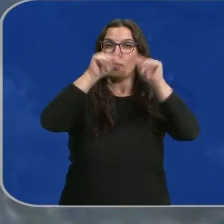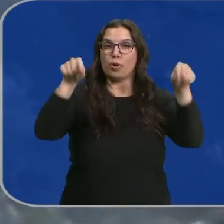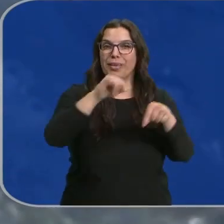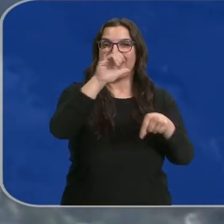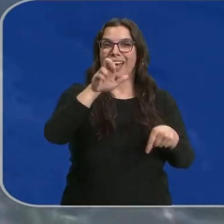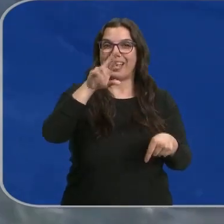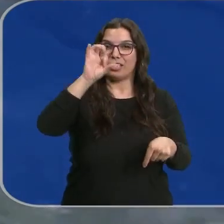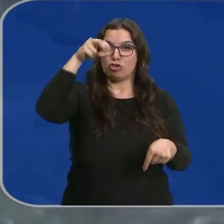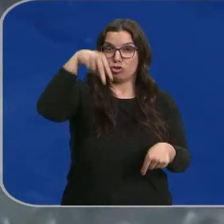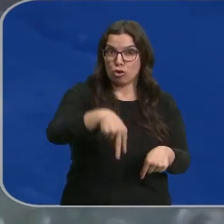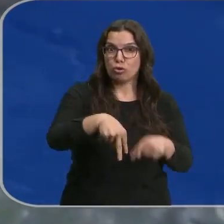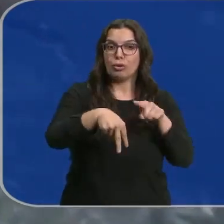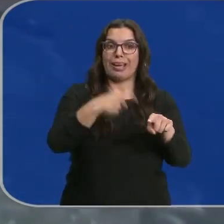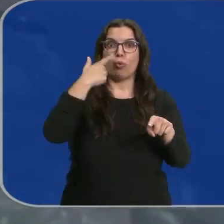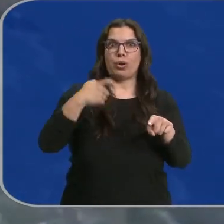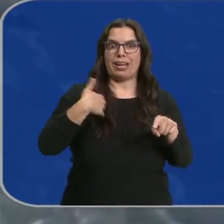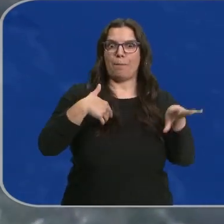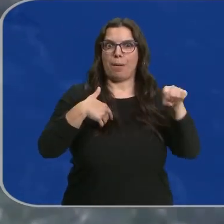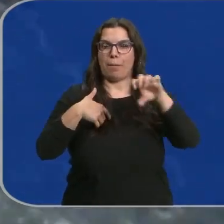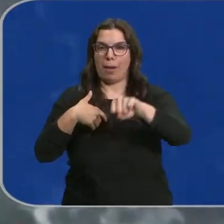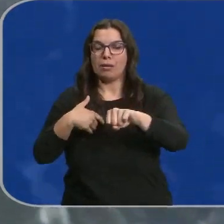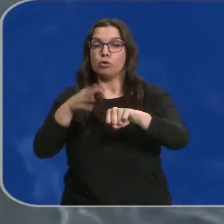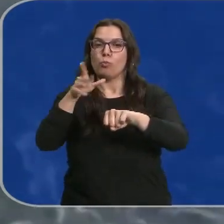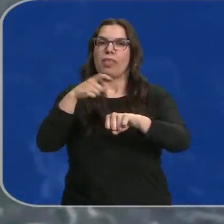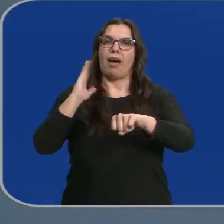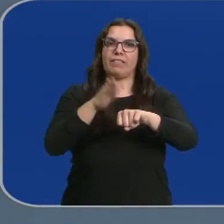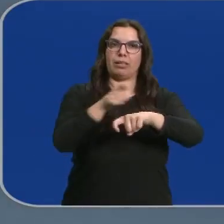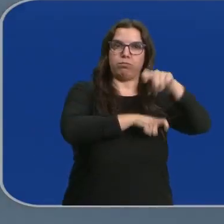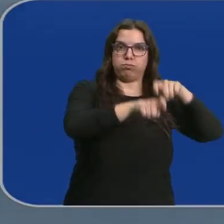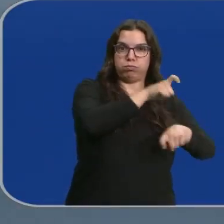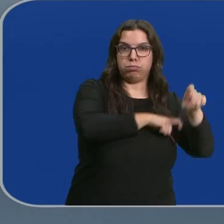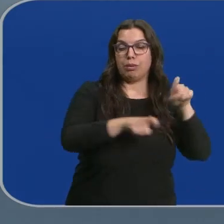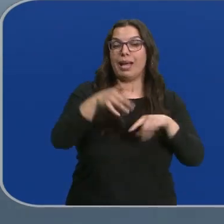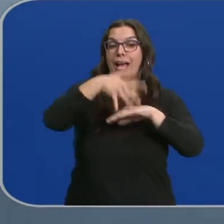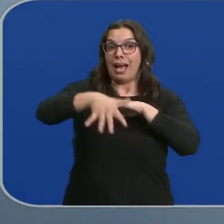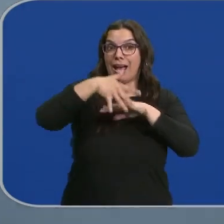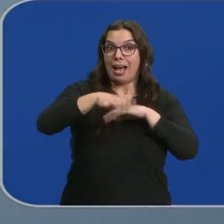puede ralentizar la contraofensiva de Kiev. El agua de ese embalse se usa además para refrigerar la central nuclear de